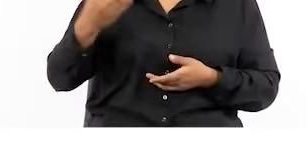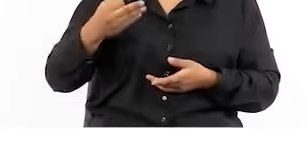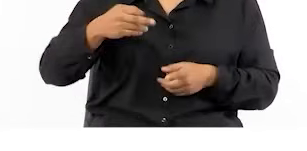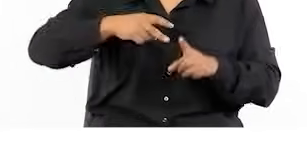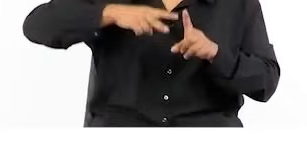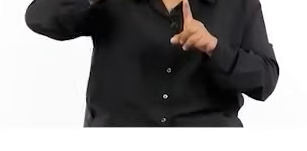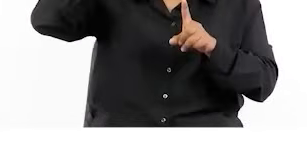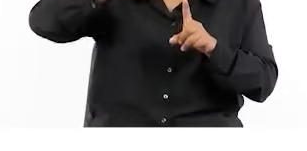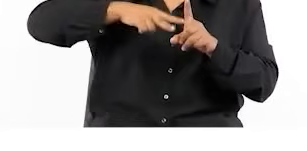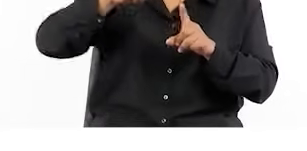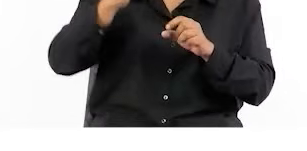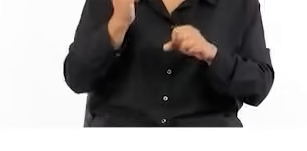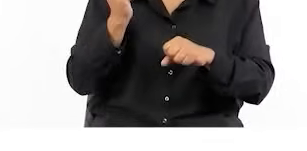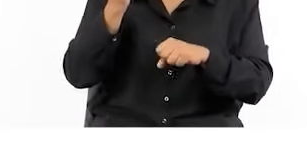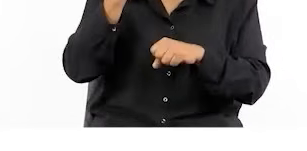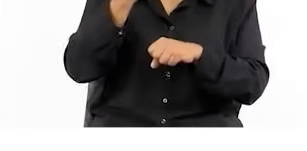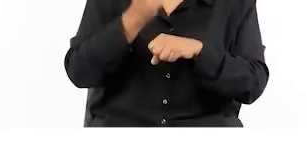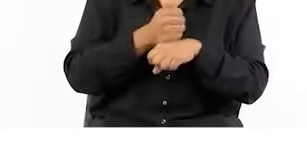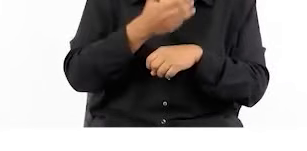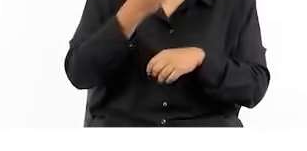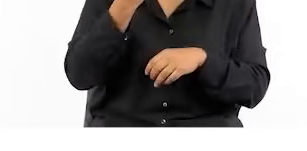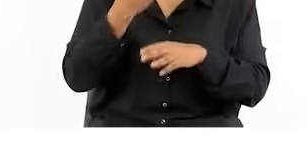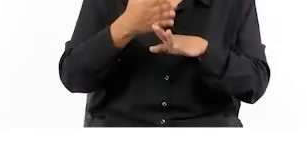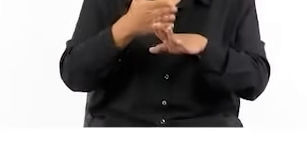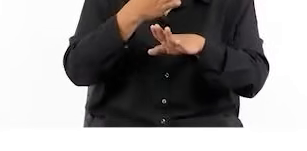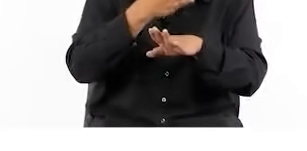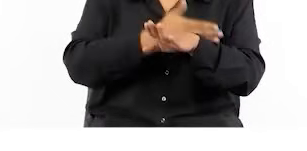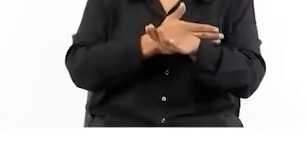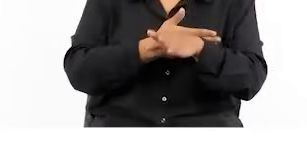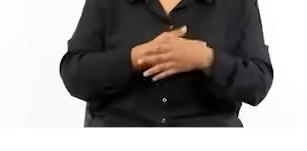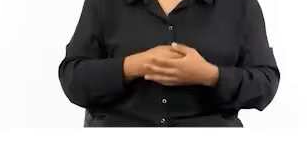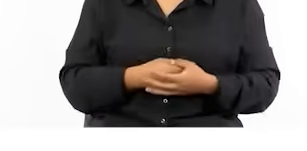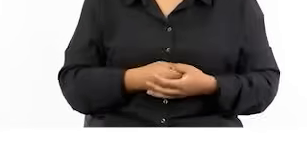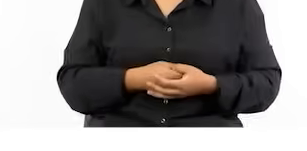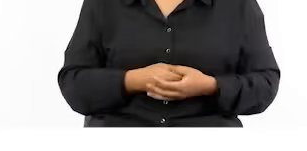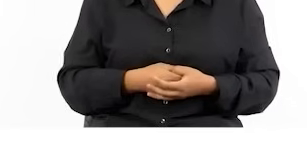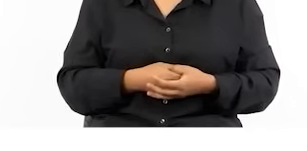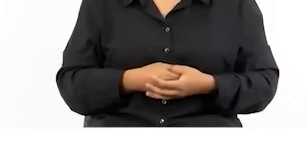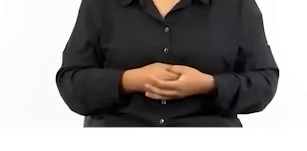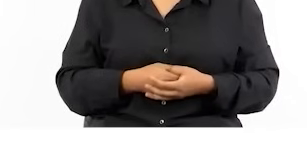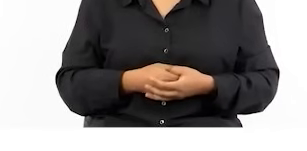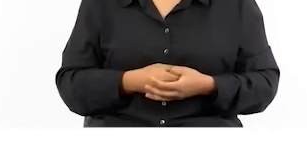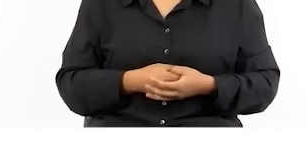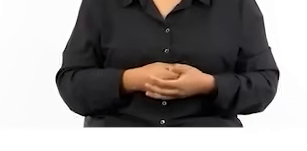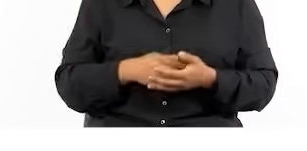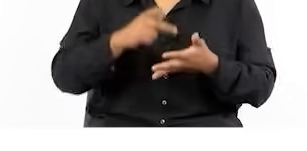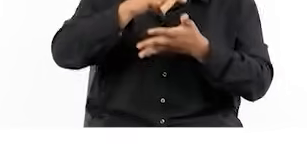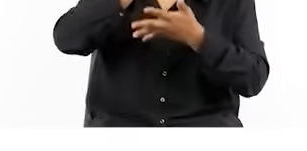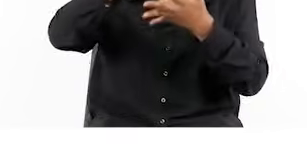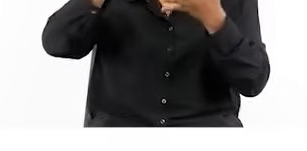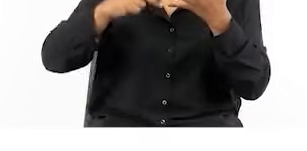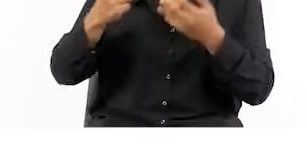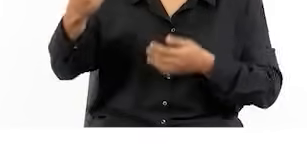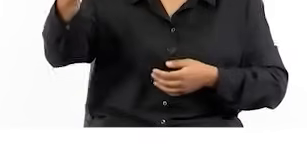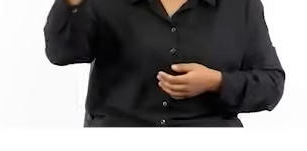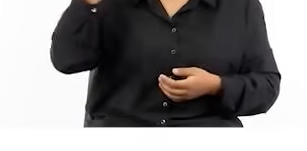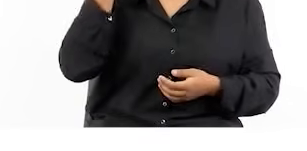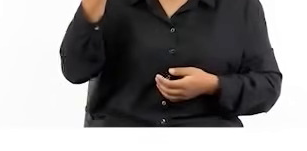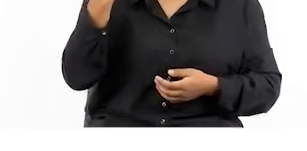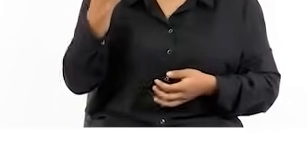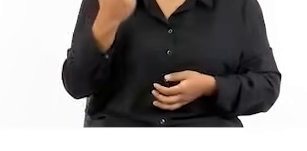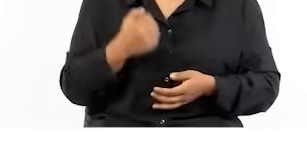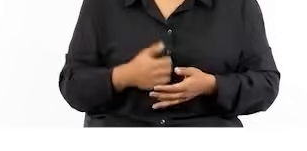hacer, necesitamos algunos criterios para saber qué sucedió antes que otra cosa. Para